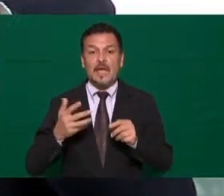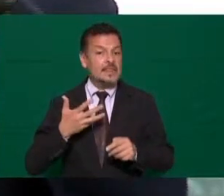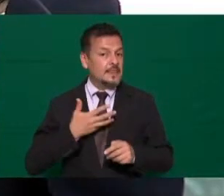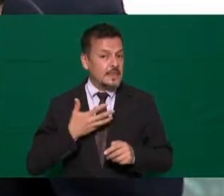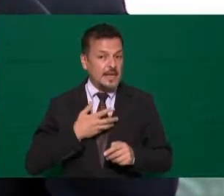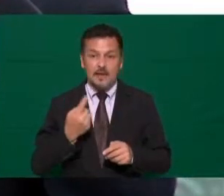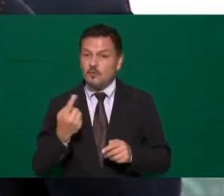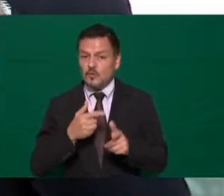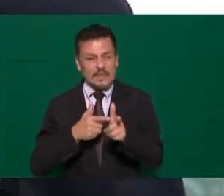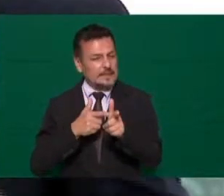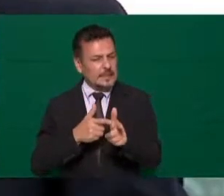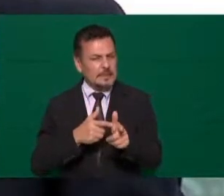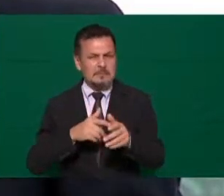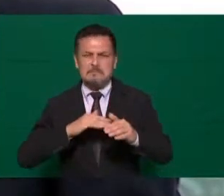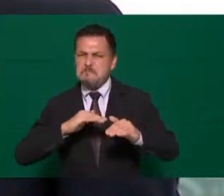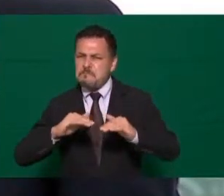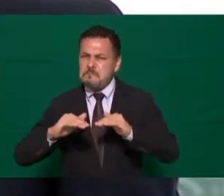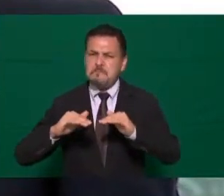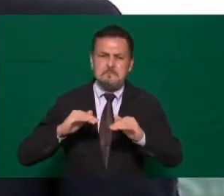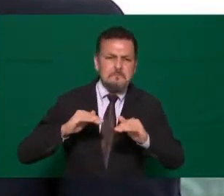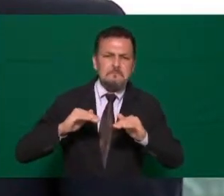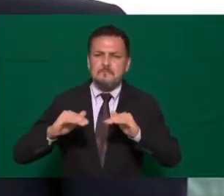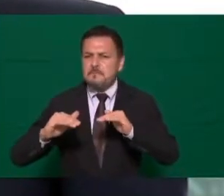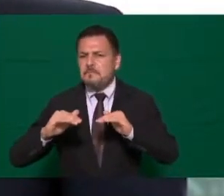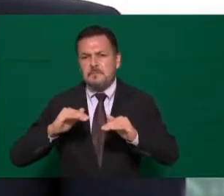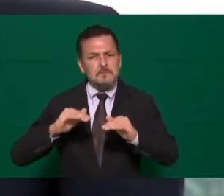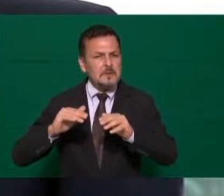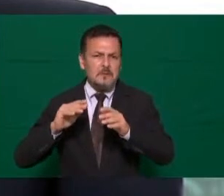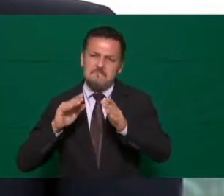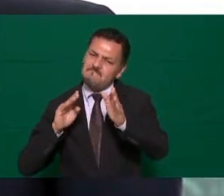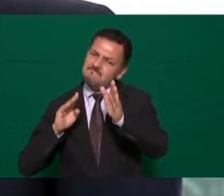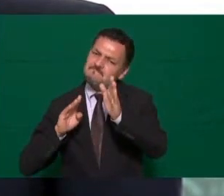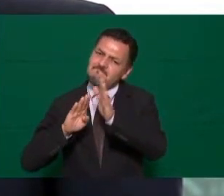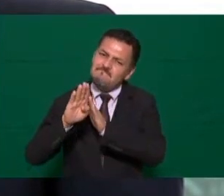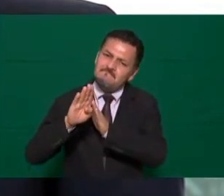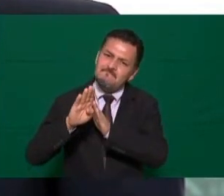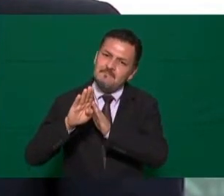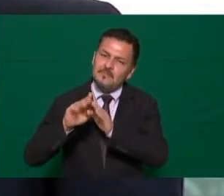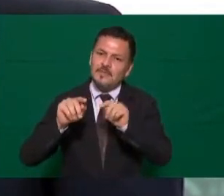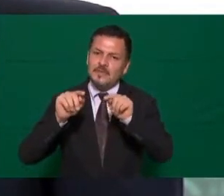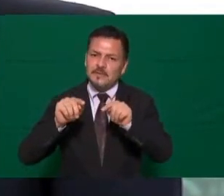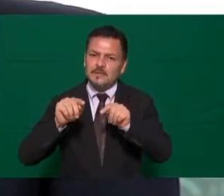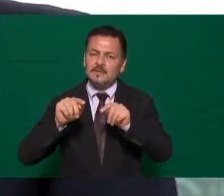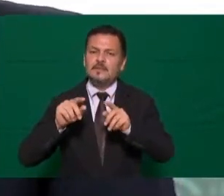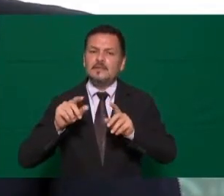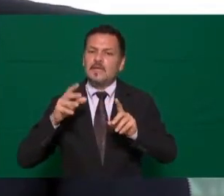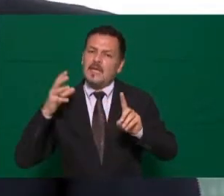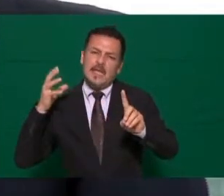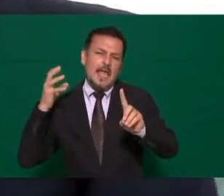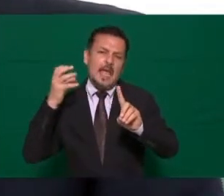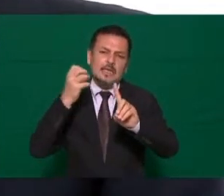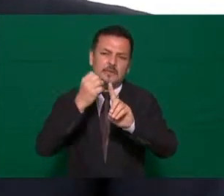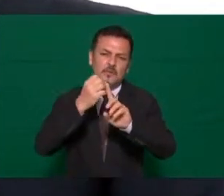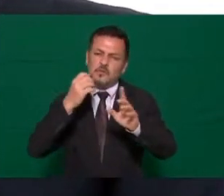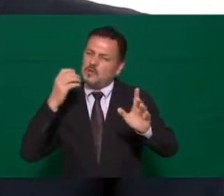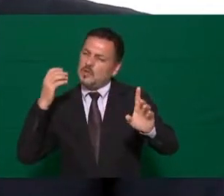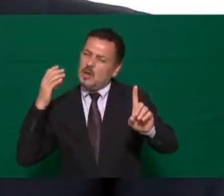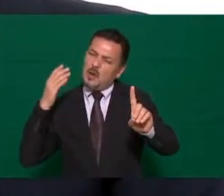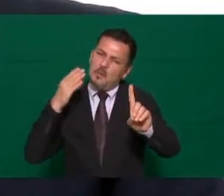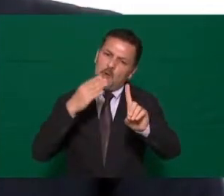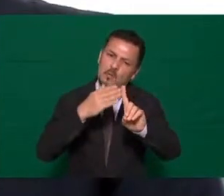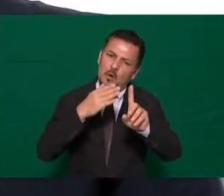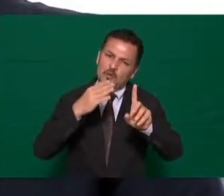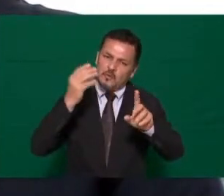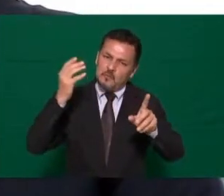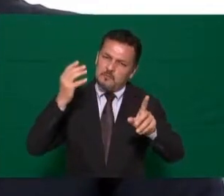tenemos que seguir caminando hacia ese propósito, ese